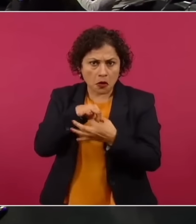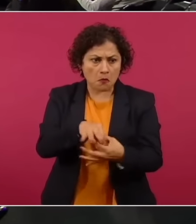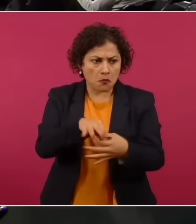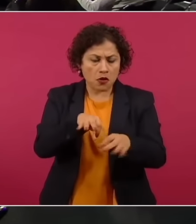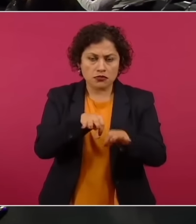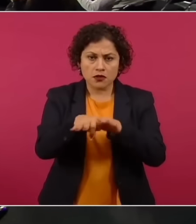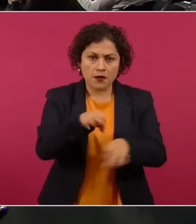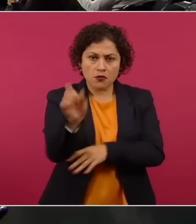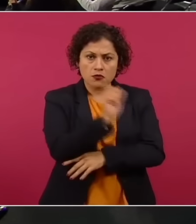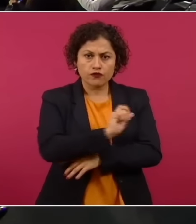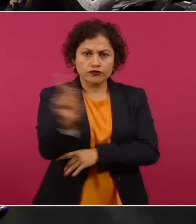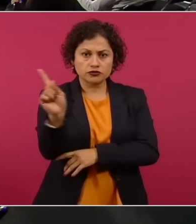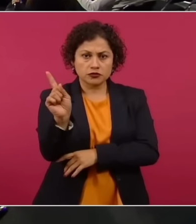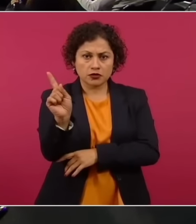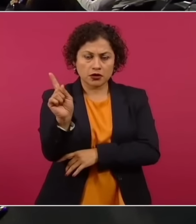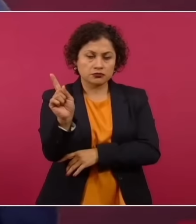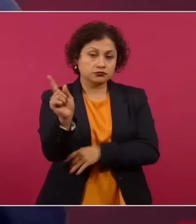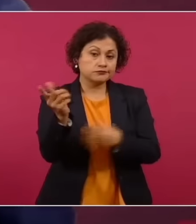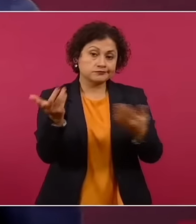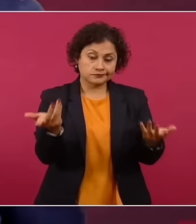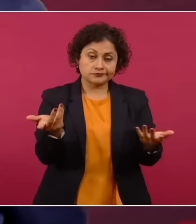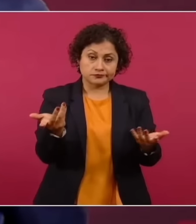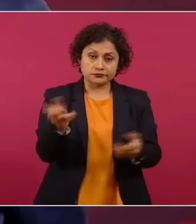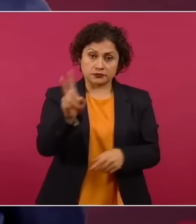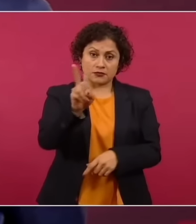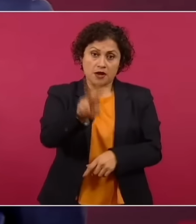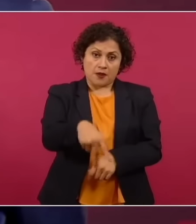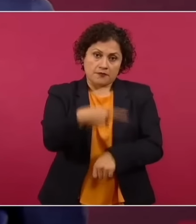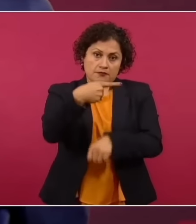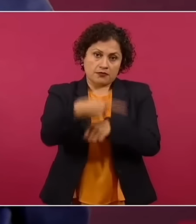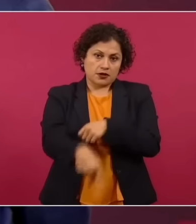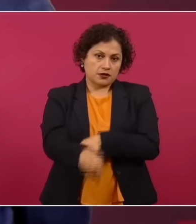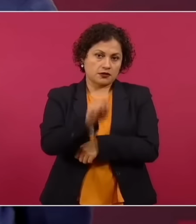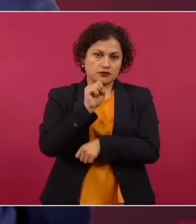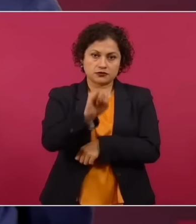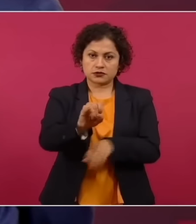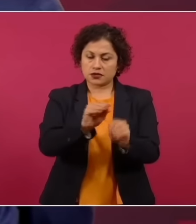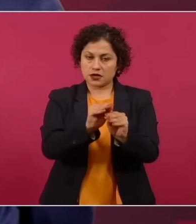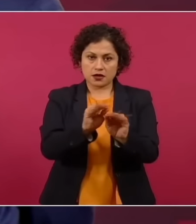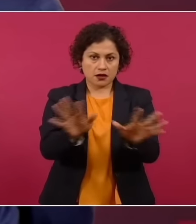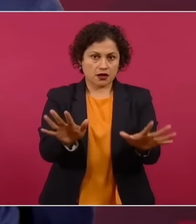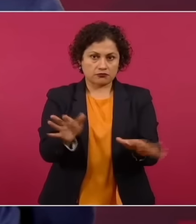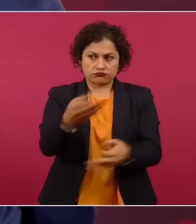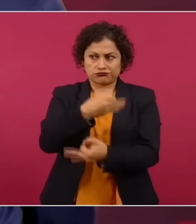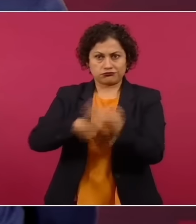con profesionalismo, pues tiene riesgo, como todos tenemos riesgo.